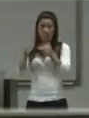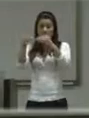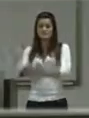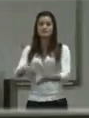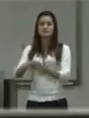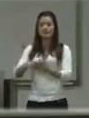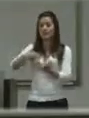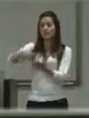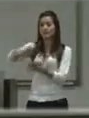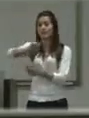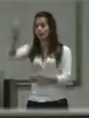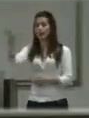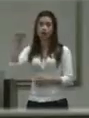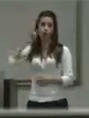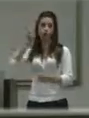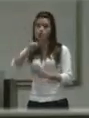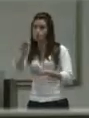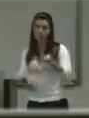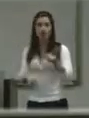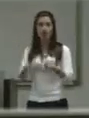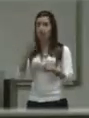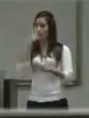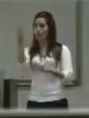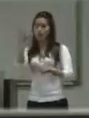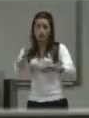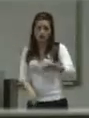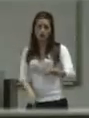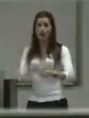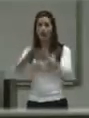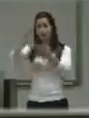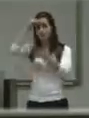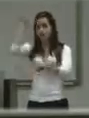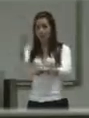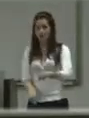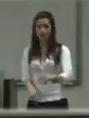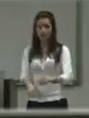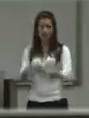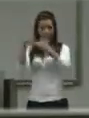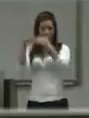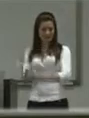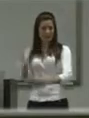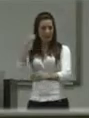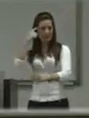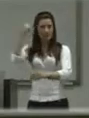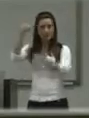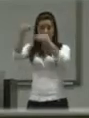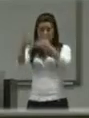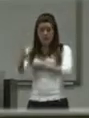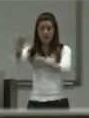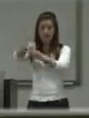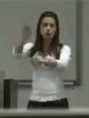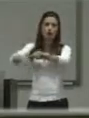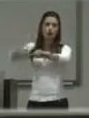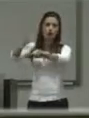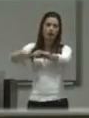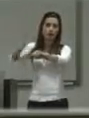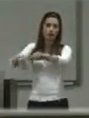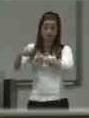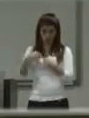pueden caminar las que no pueden oír las que no pueden ver las que no pueden aprender las que no si a mí me definieron por todo lo que no puedo hacer la lista sería muy